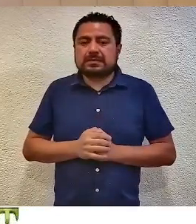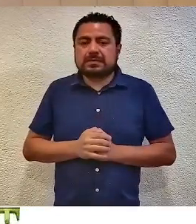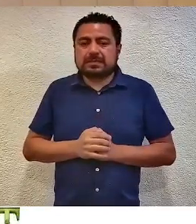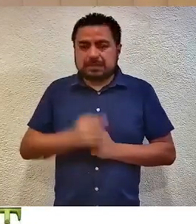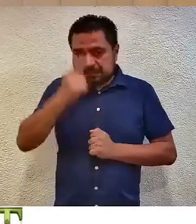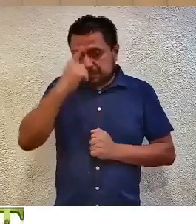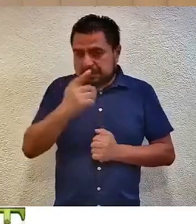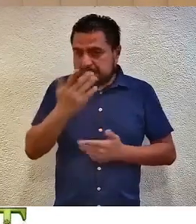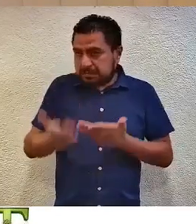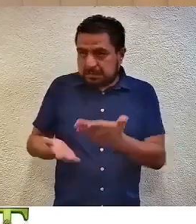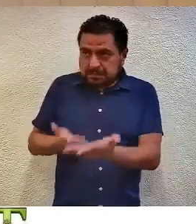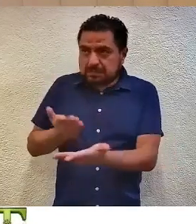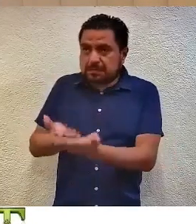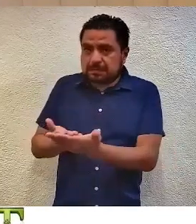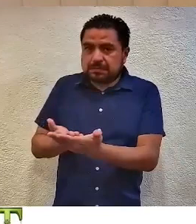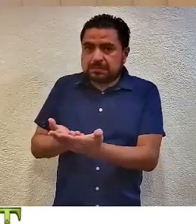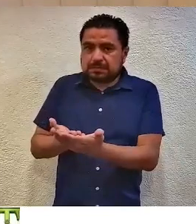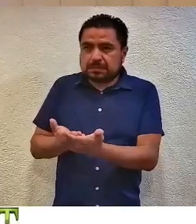para solicitar